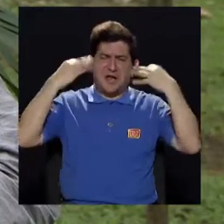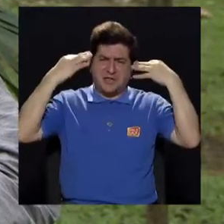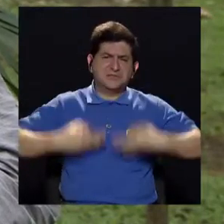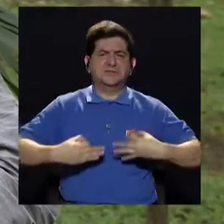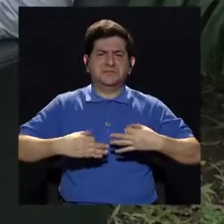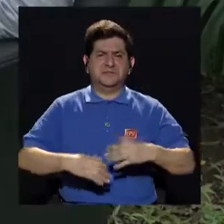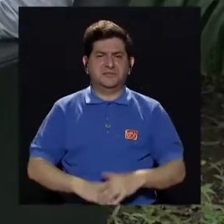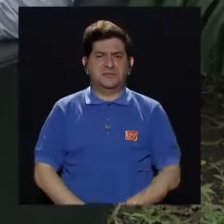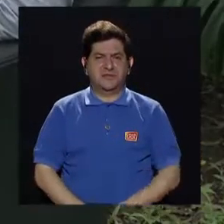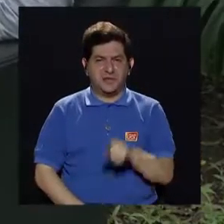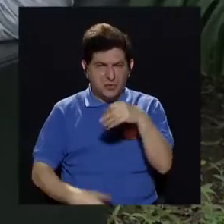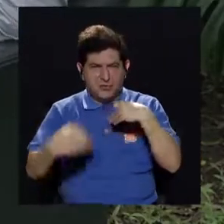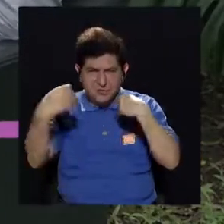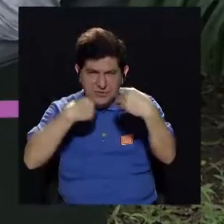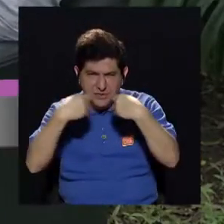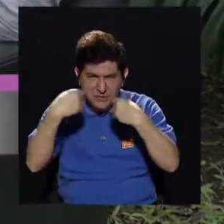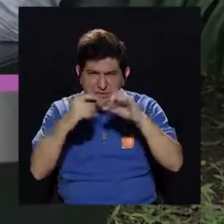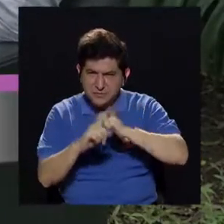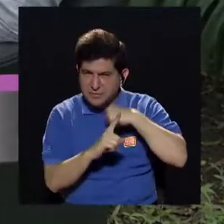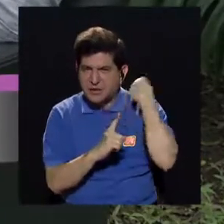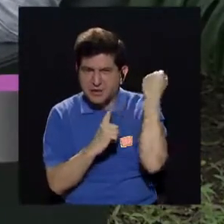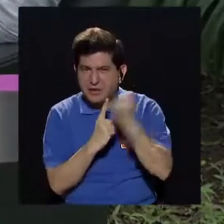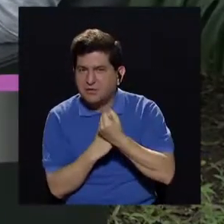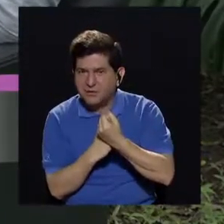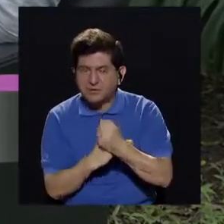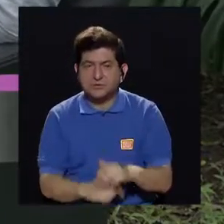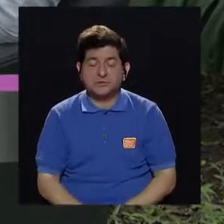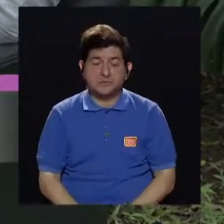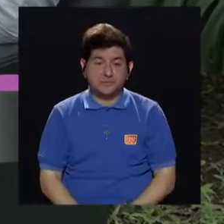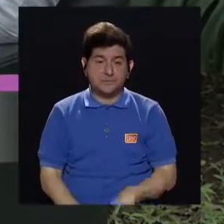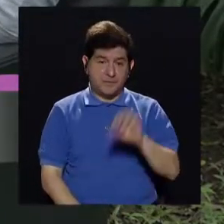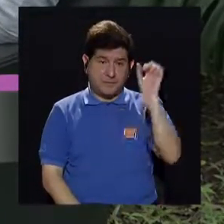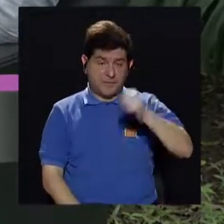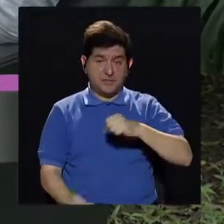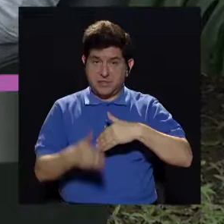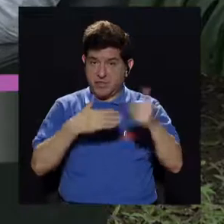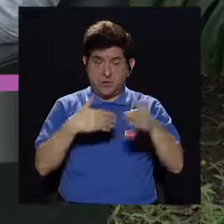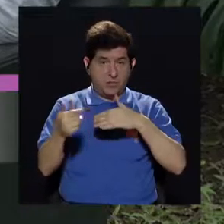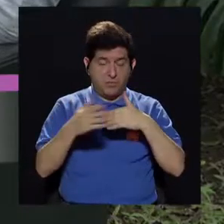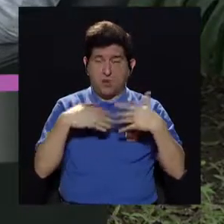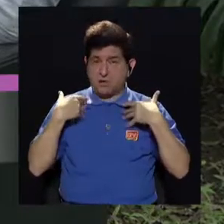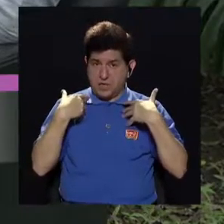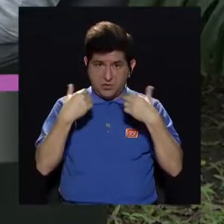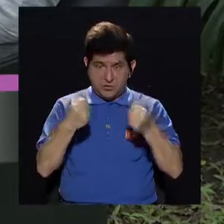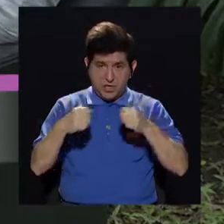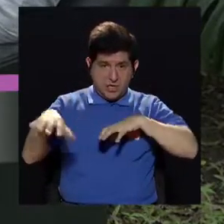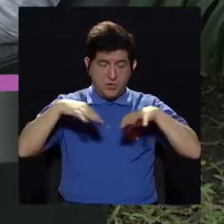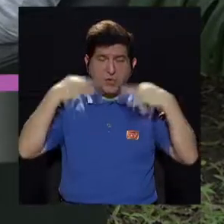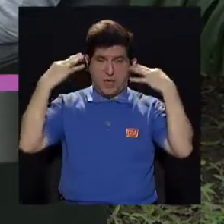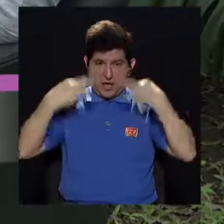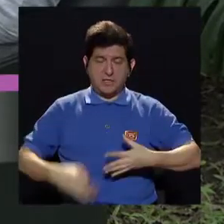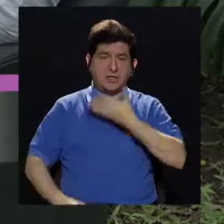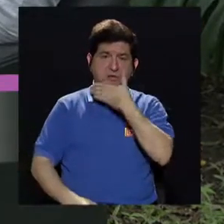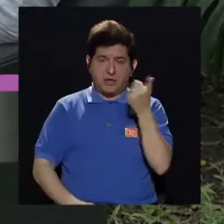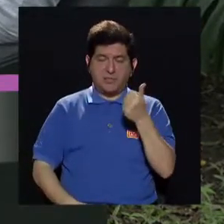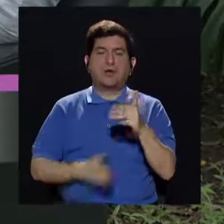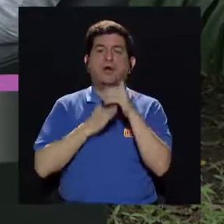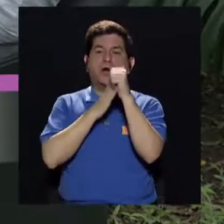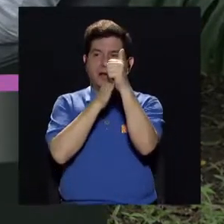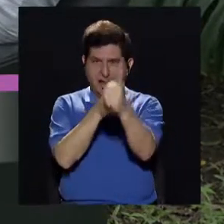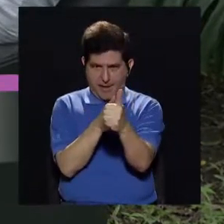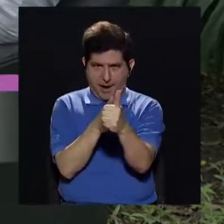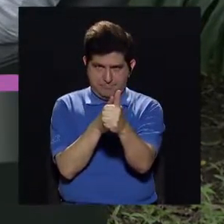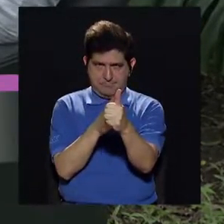física. Sí me gustaría que nos amplíe esa situación. Sí, aunque fuera por salud, la actividad física siempre lo más recomendable es que sea